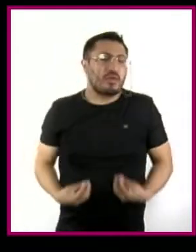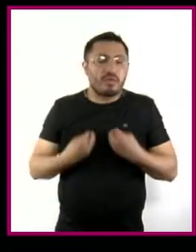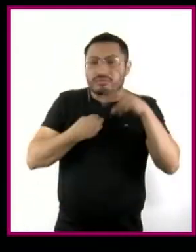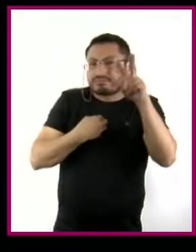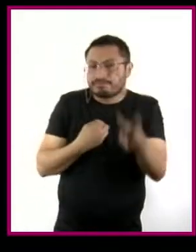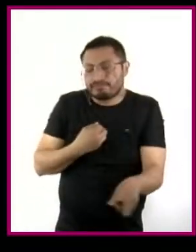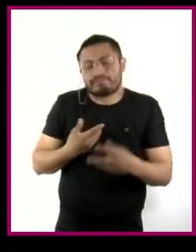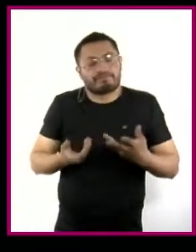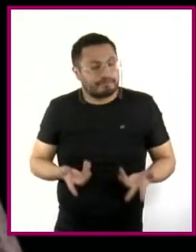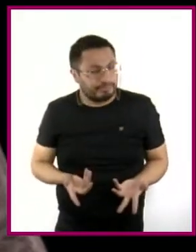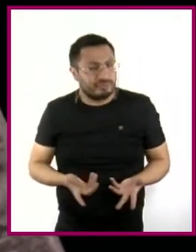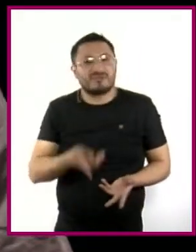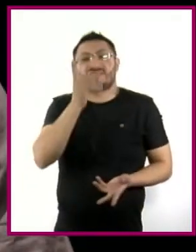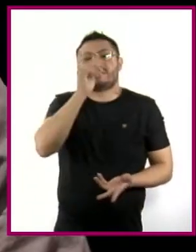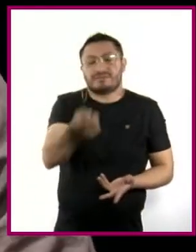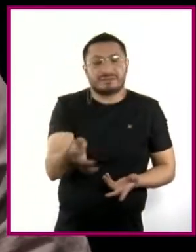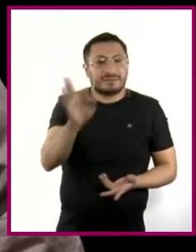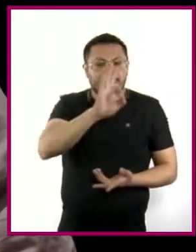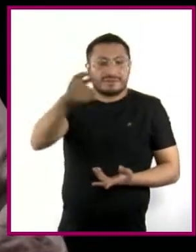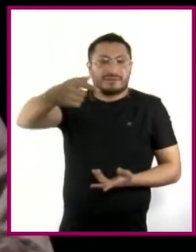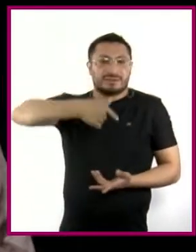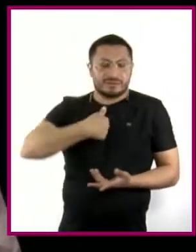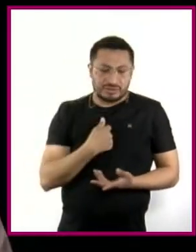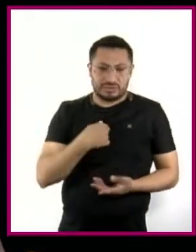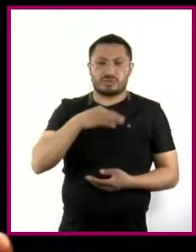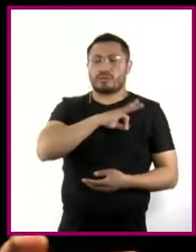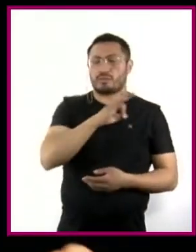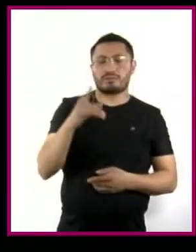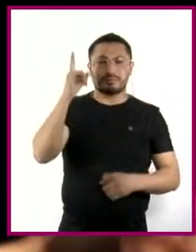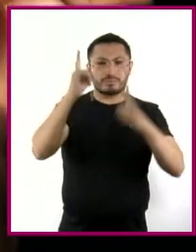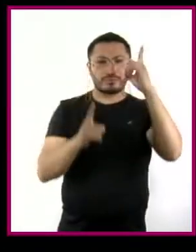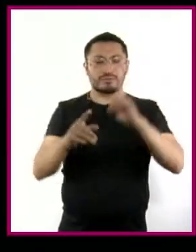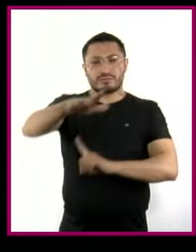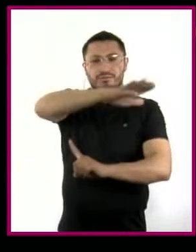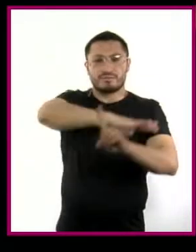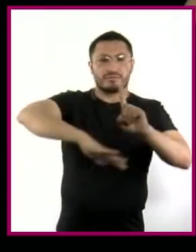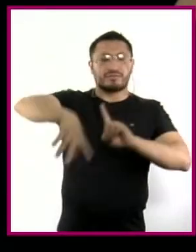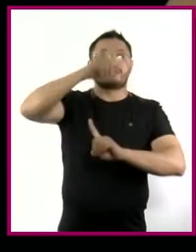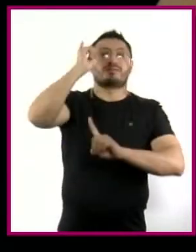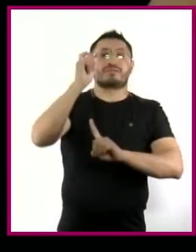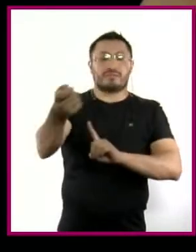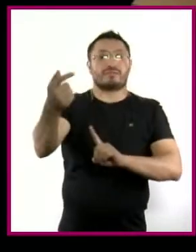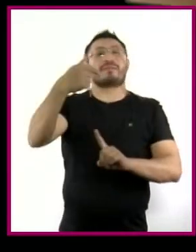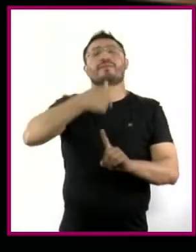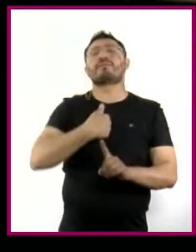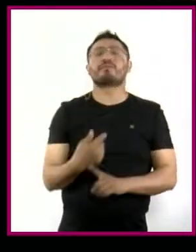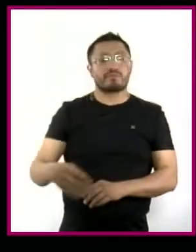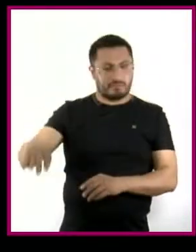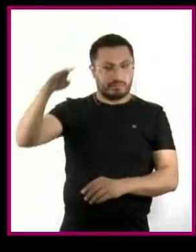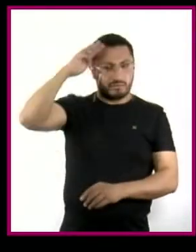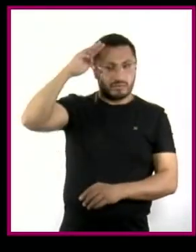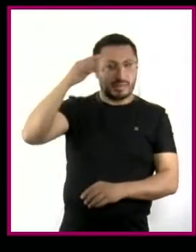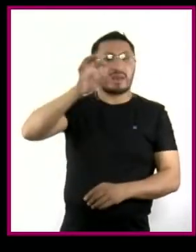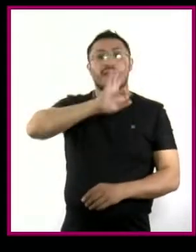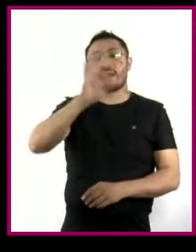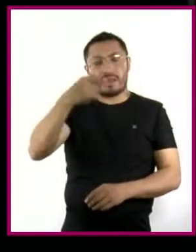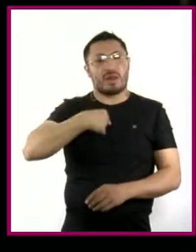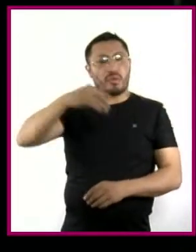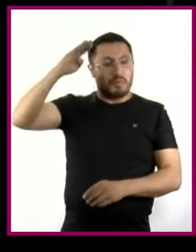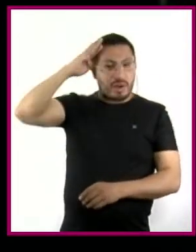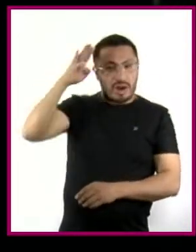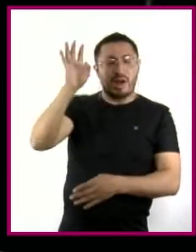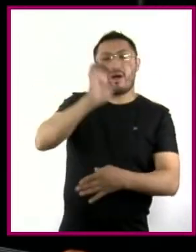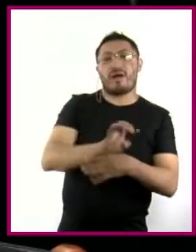decir, que si puedo dudar de que todo lo que me rodea existe es porque pienso, y si pienso,